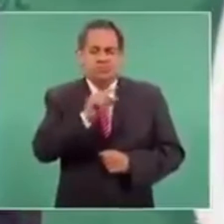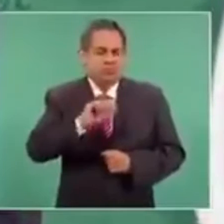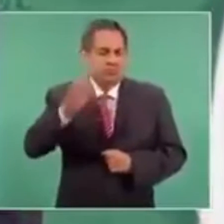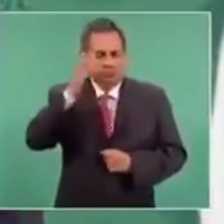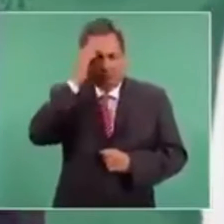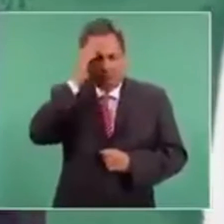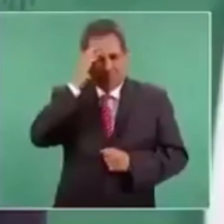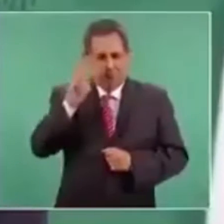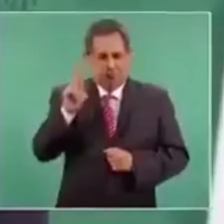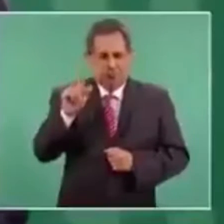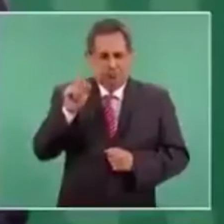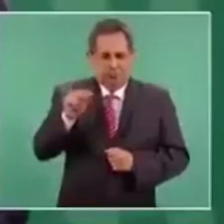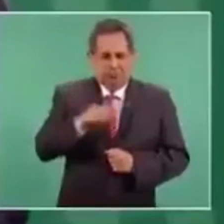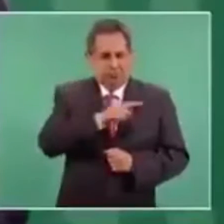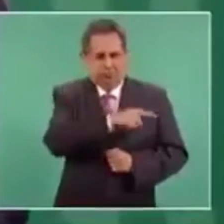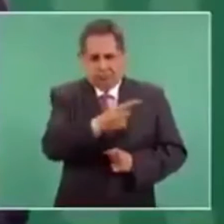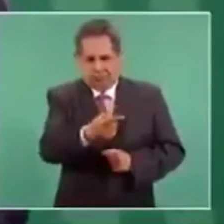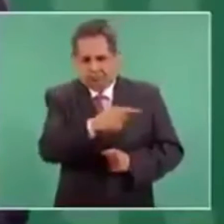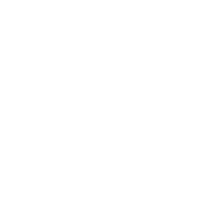famosísimo del PAN.